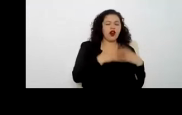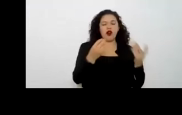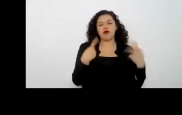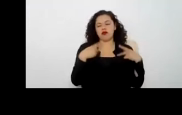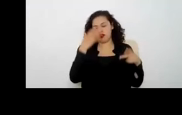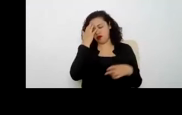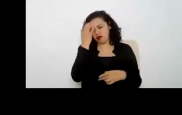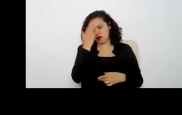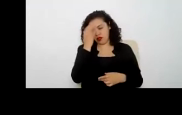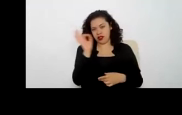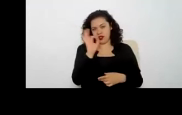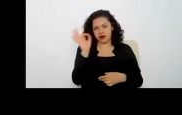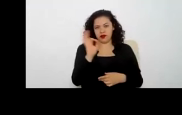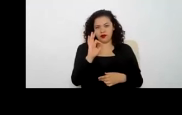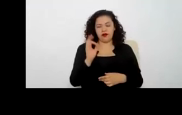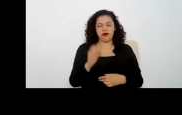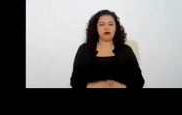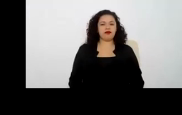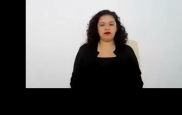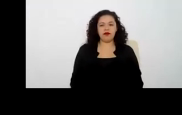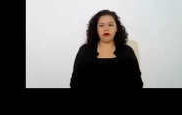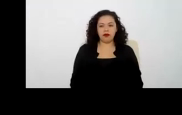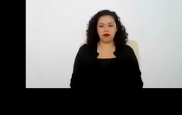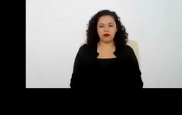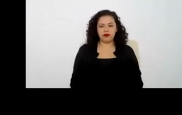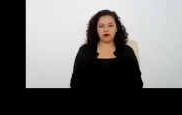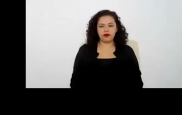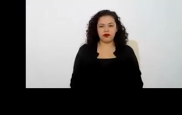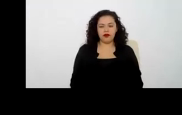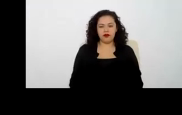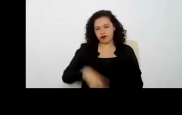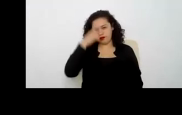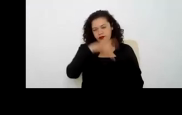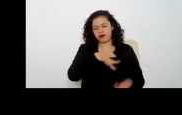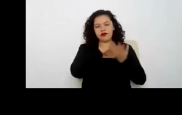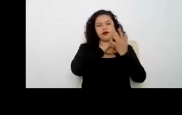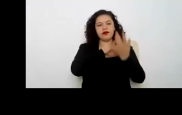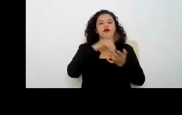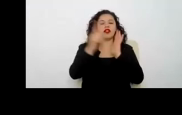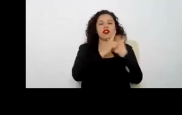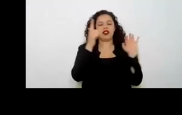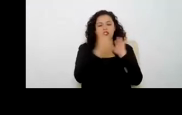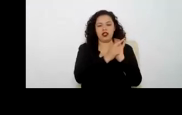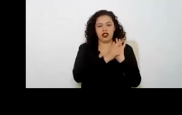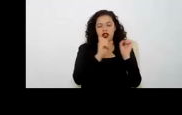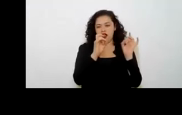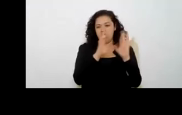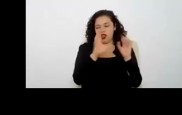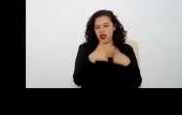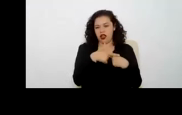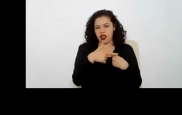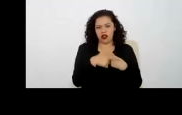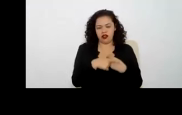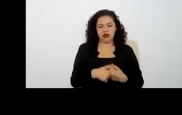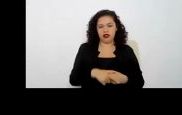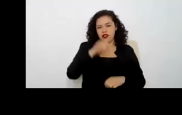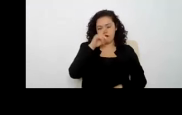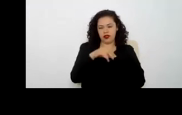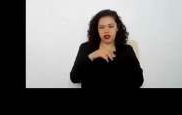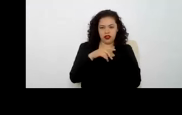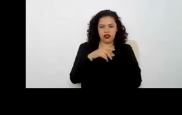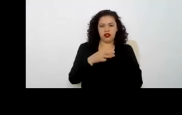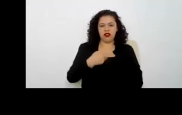que crean que pueda tener necesidad de algún tipo de asistencia legal. Y también trabajamos en